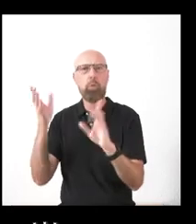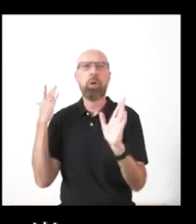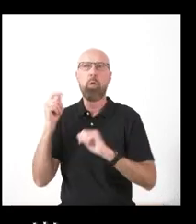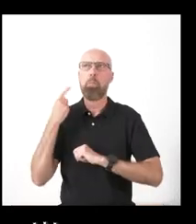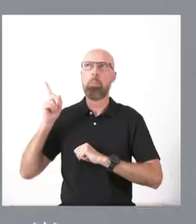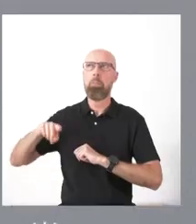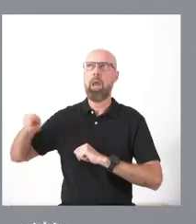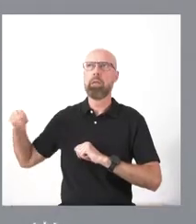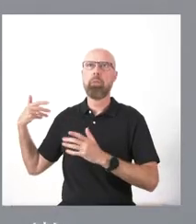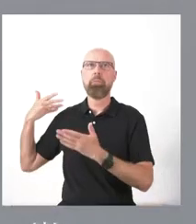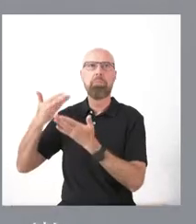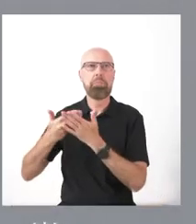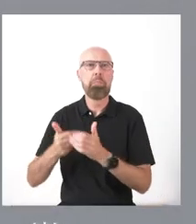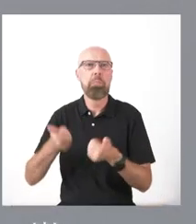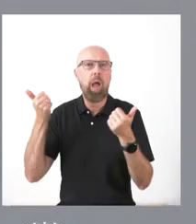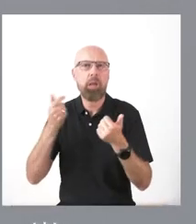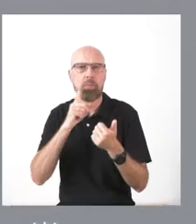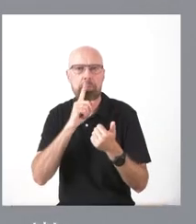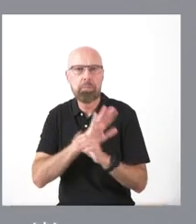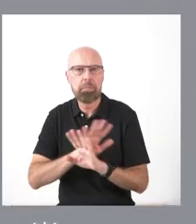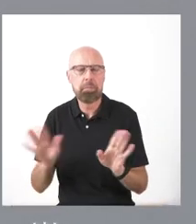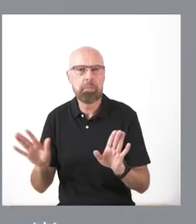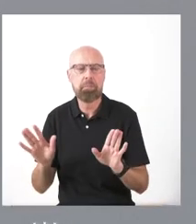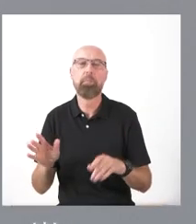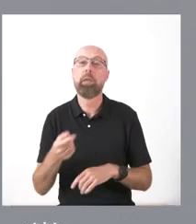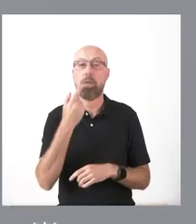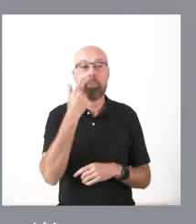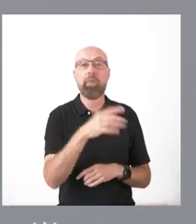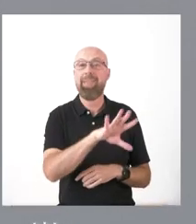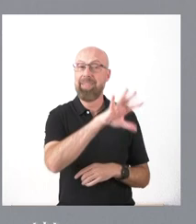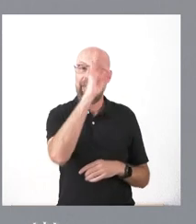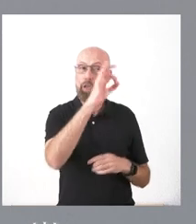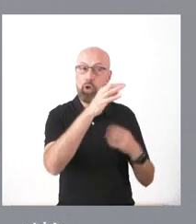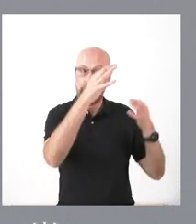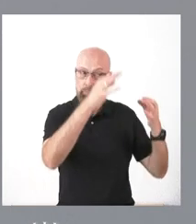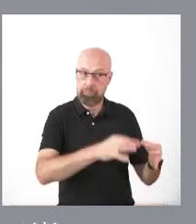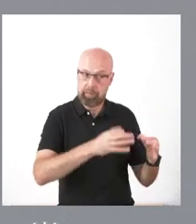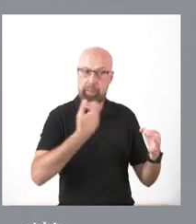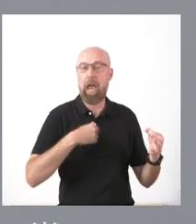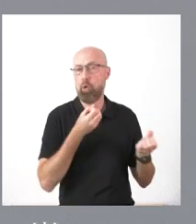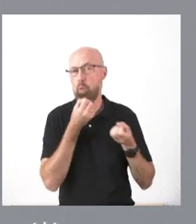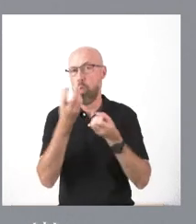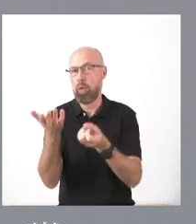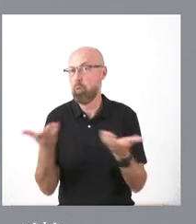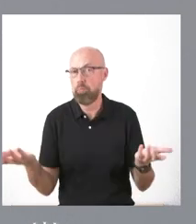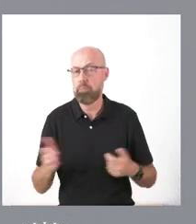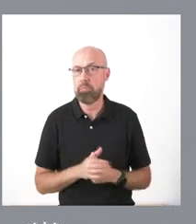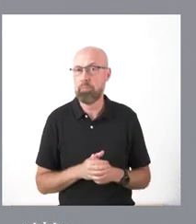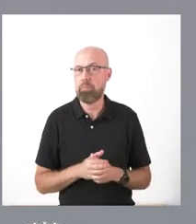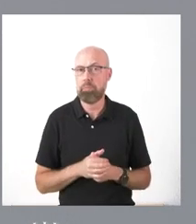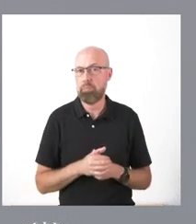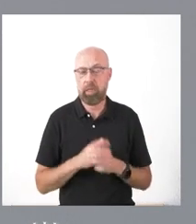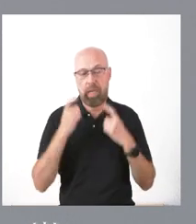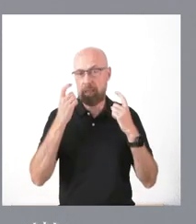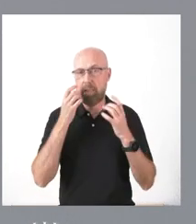Pues cuando haya una decisión que informar se la contaremos con el mayor detalle